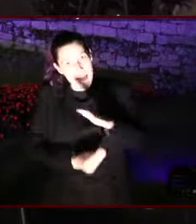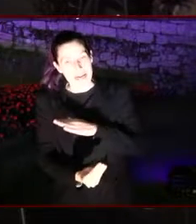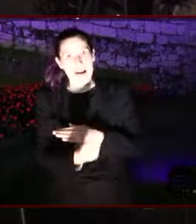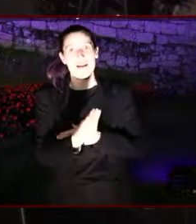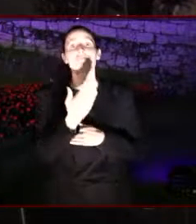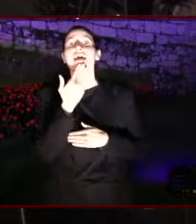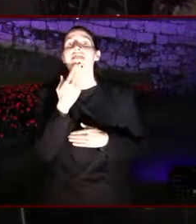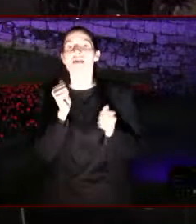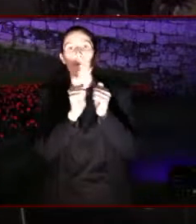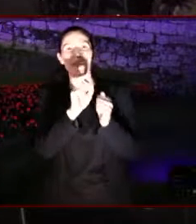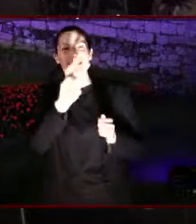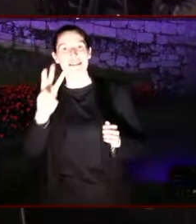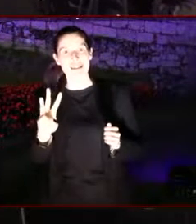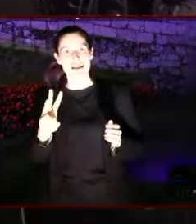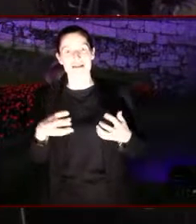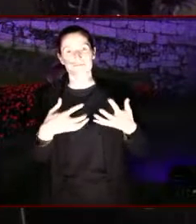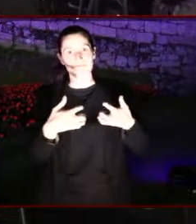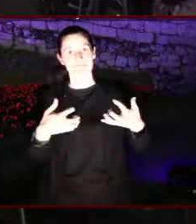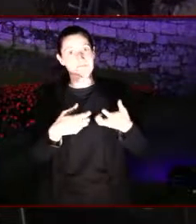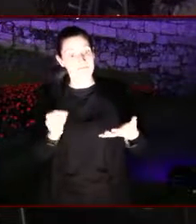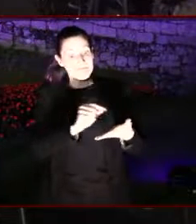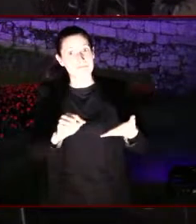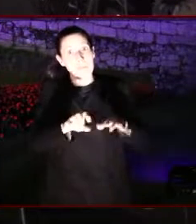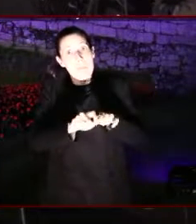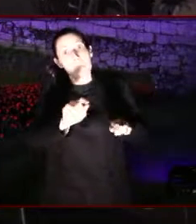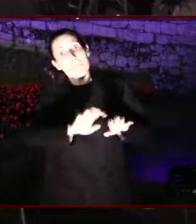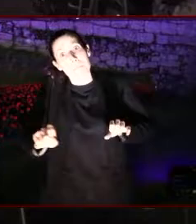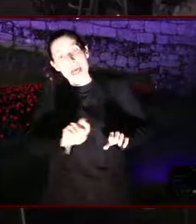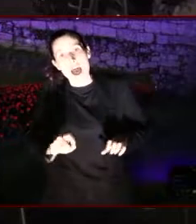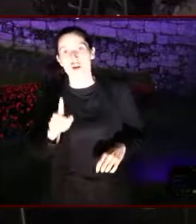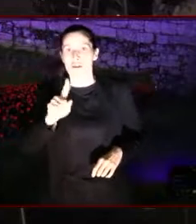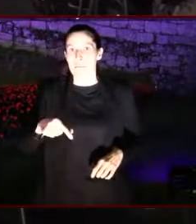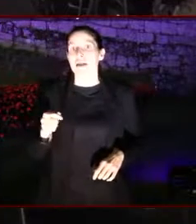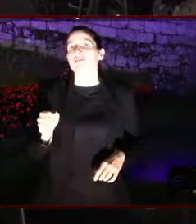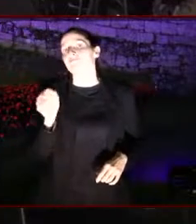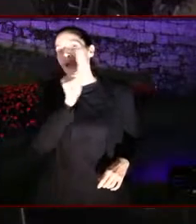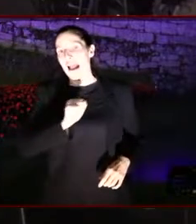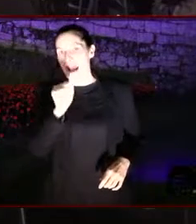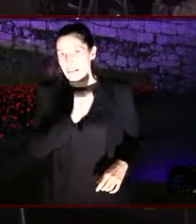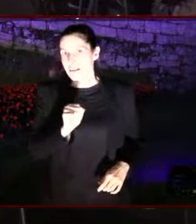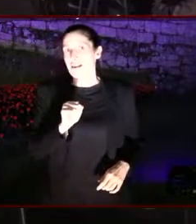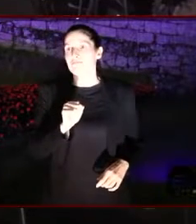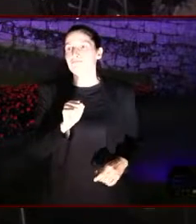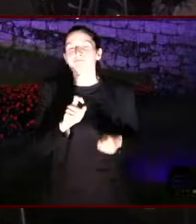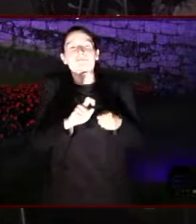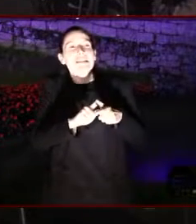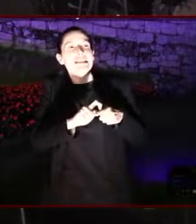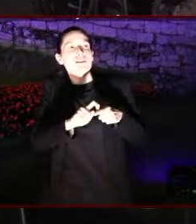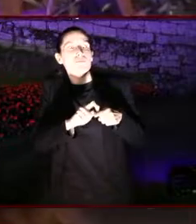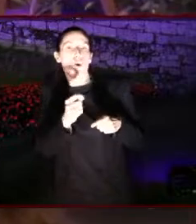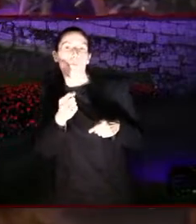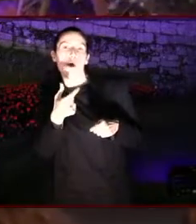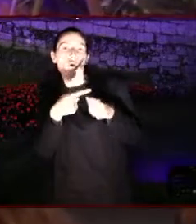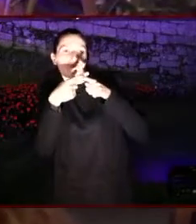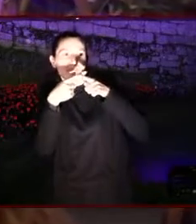anos, compón ao piano e tamén canta. O seu estilo é algo distinto ao que vimos ata o de agora na